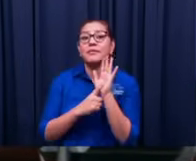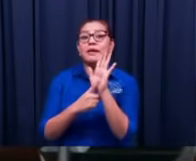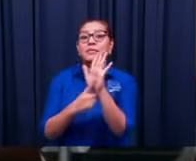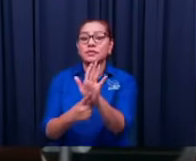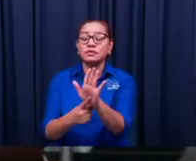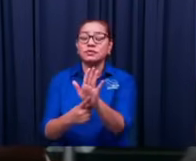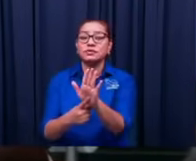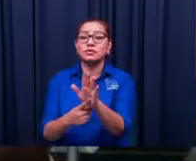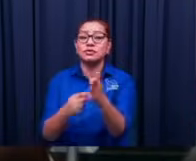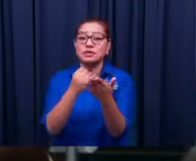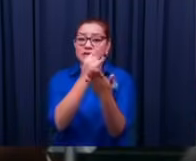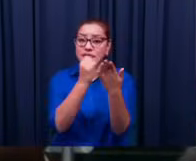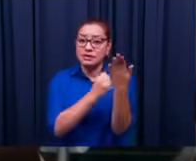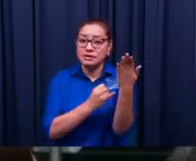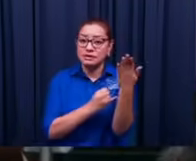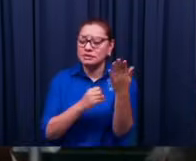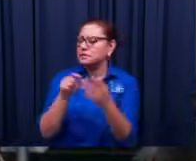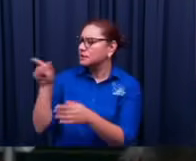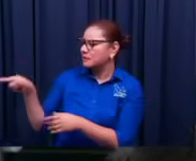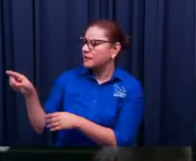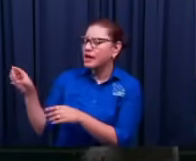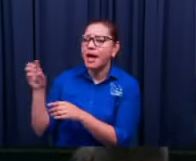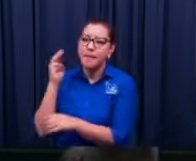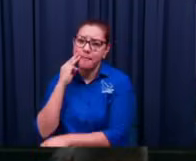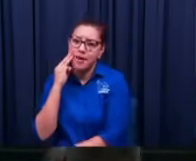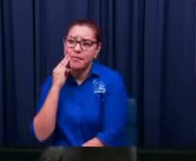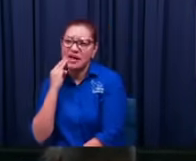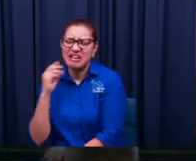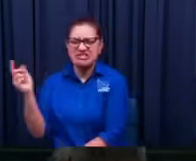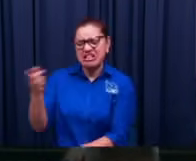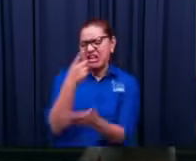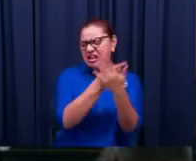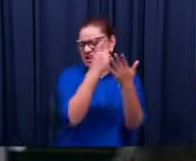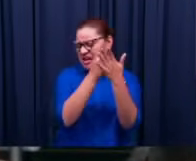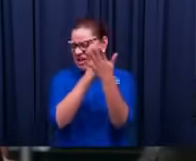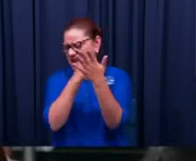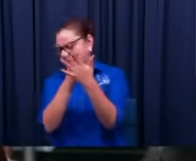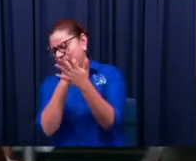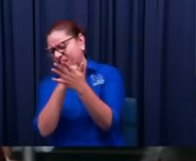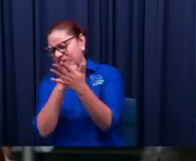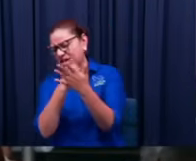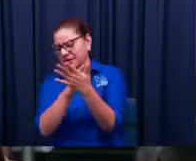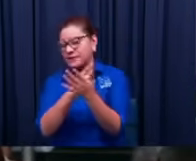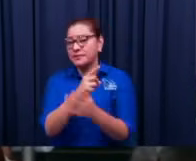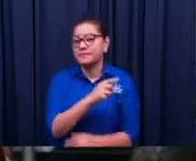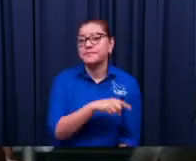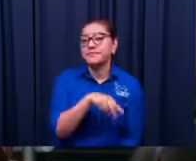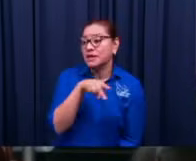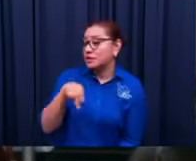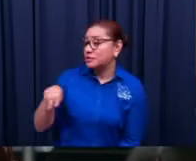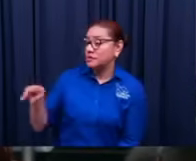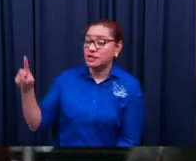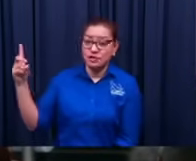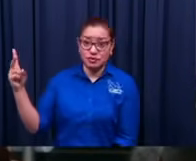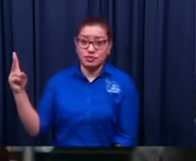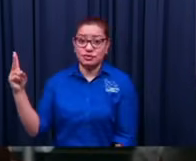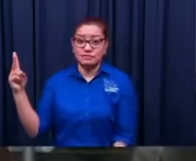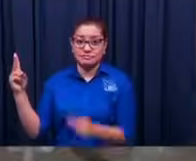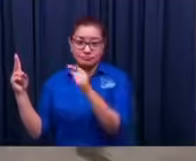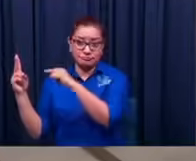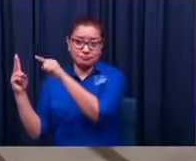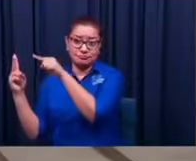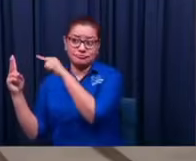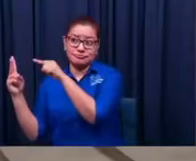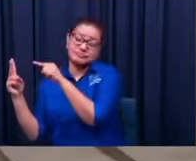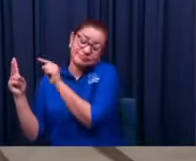creer, papá? Que te revise tu mamá. No, que te revise tu nana, te digo. Entonces ya así por las buenas, le